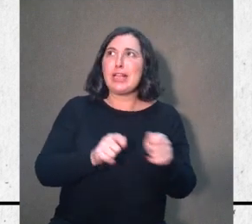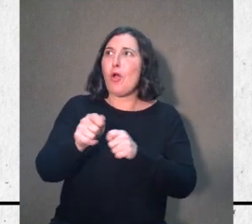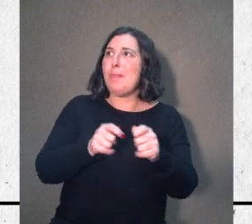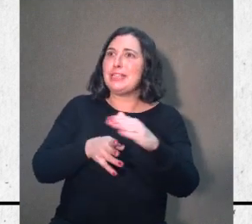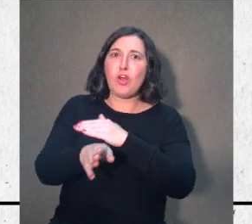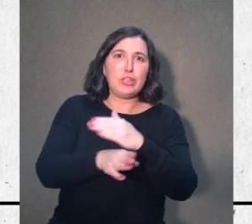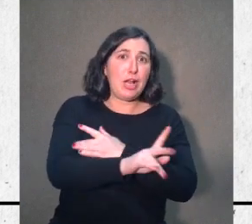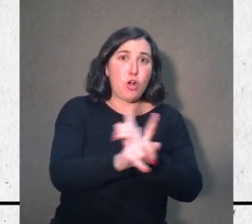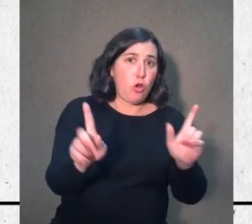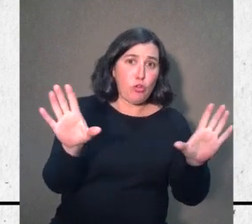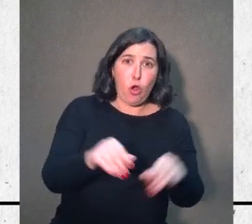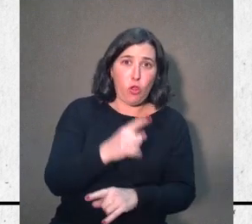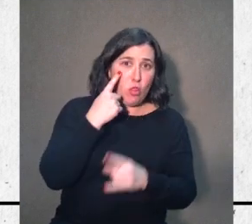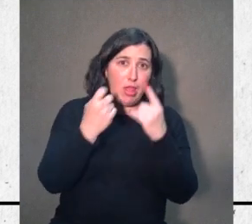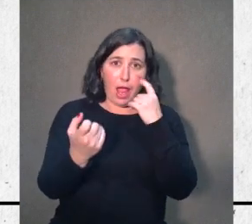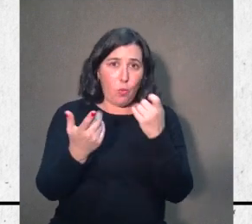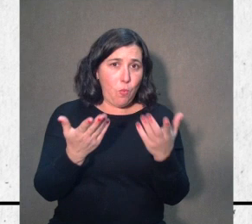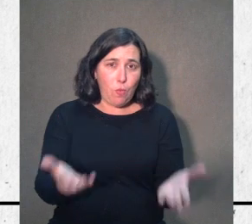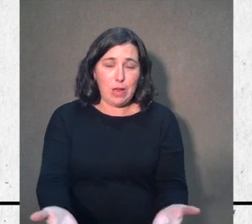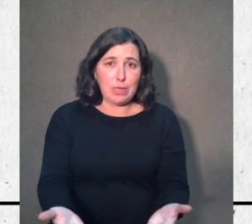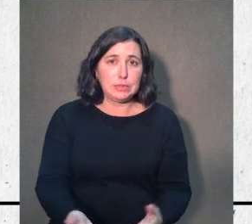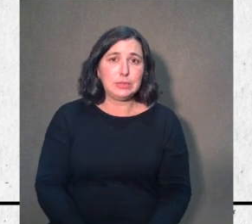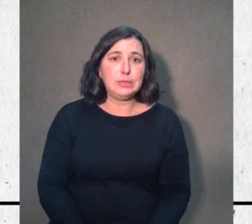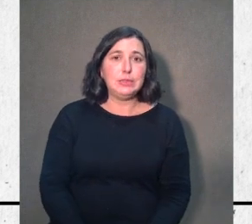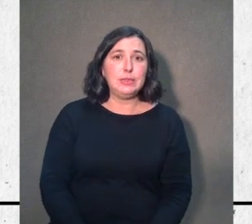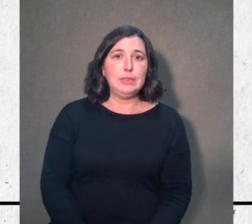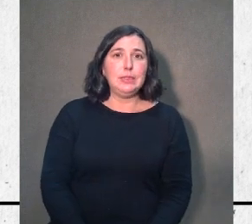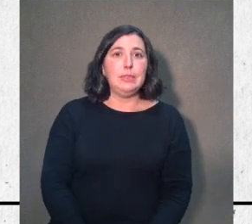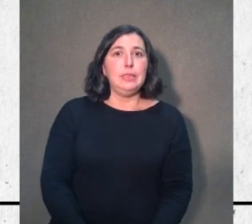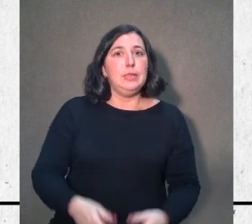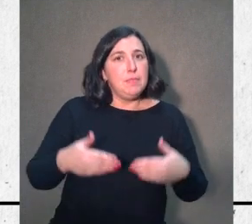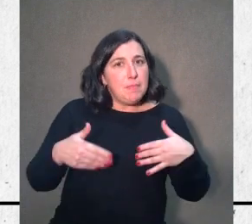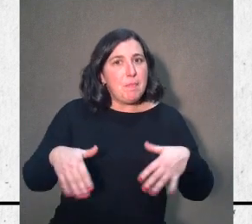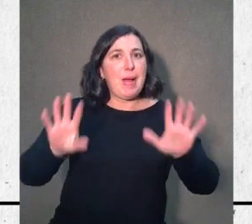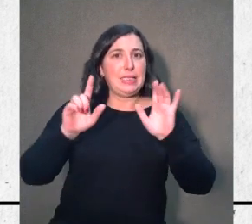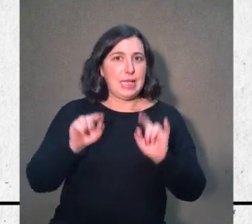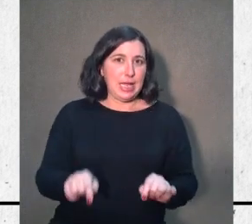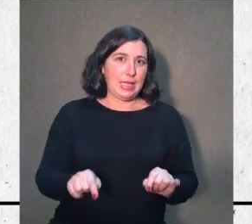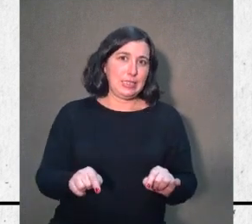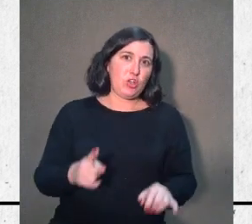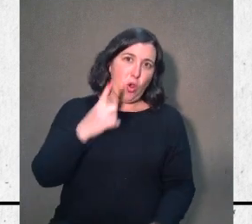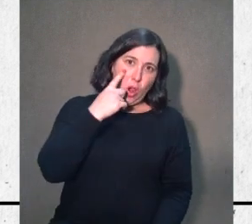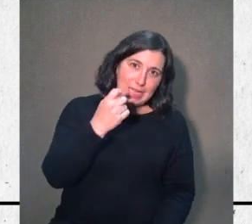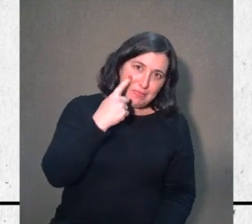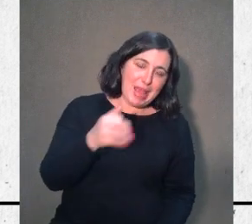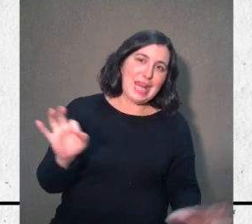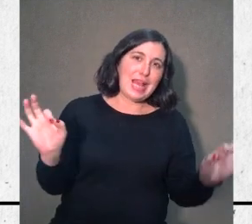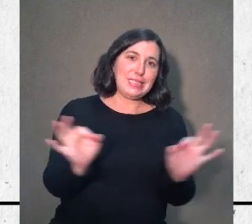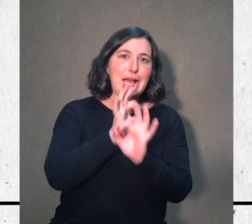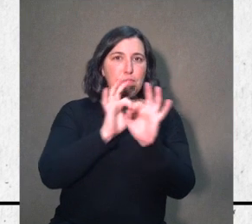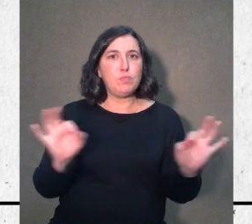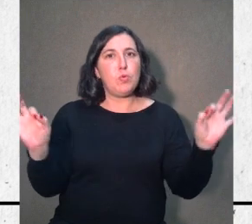Y y más allá de eso también, la experiencia de tocar, la parte musical, eso ni que hablar.